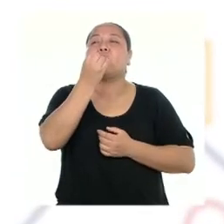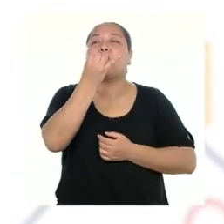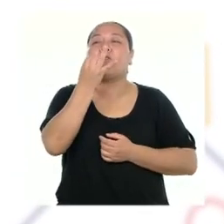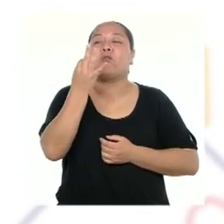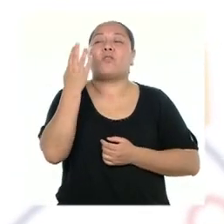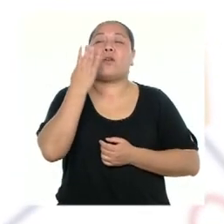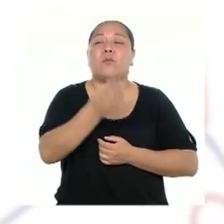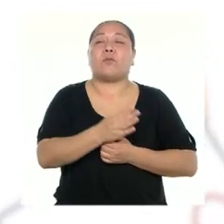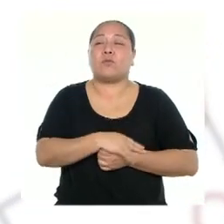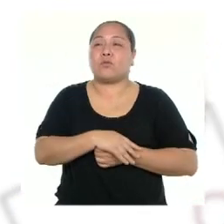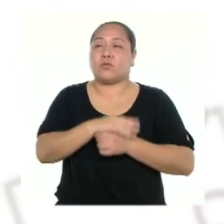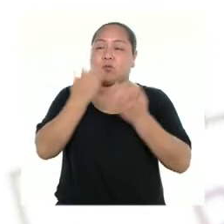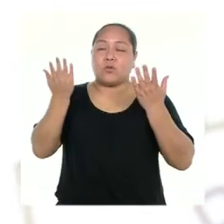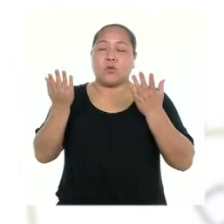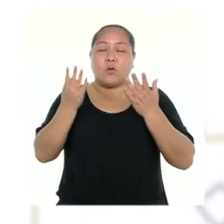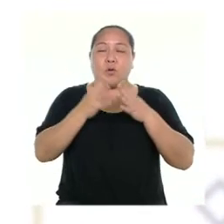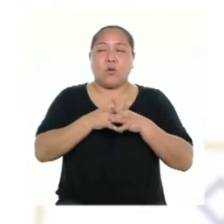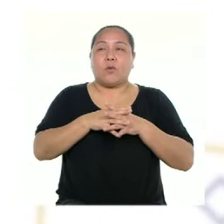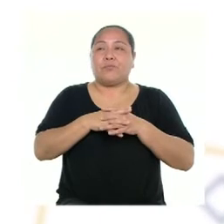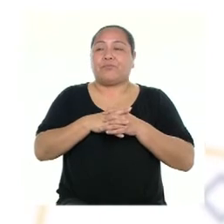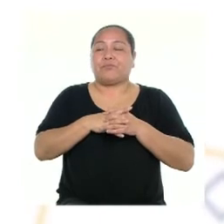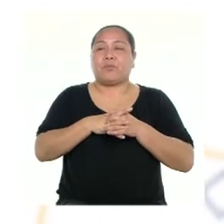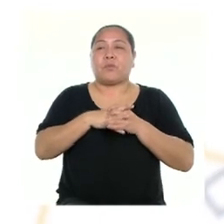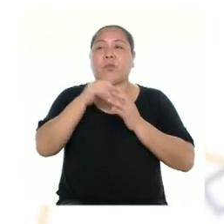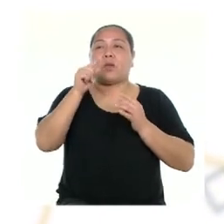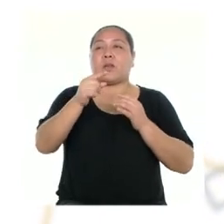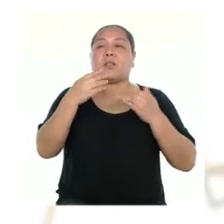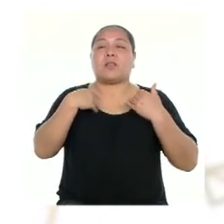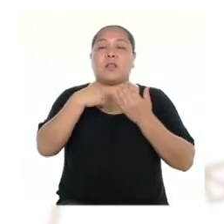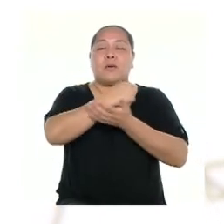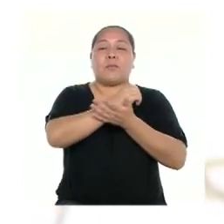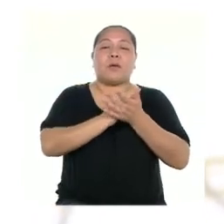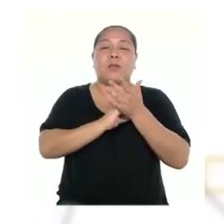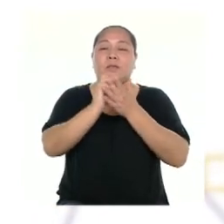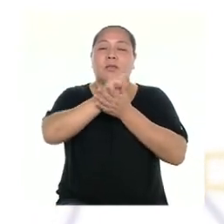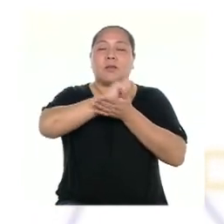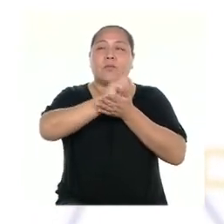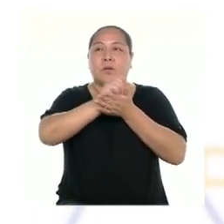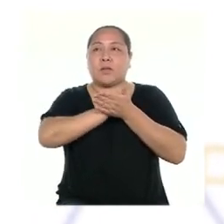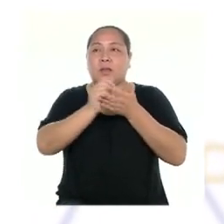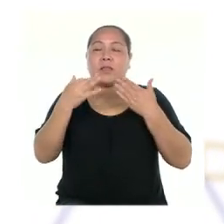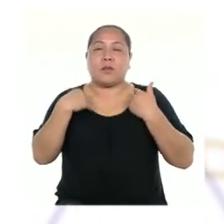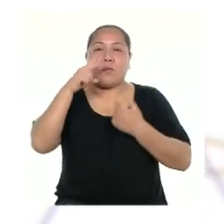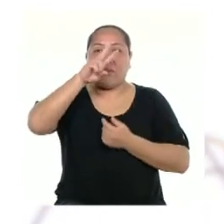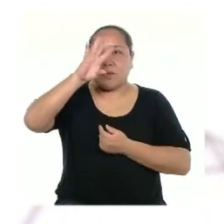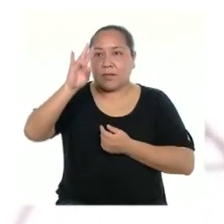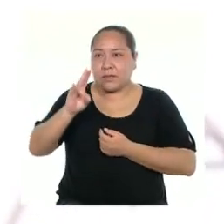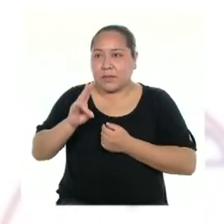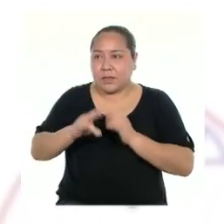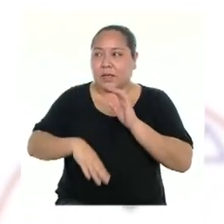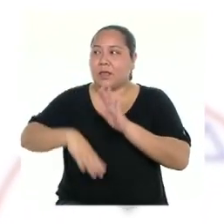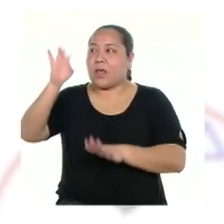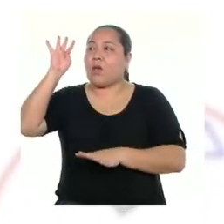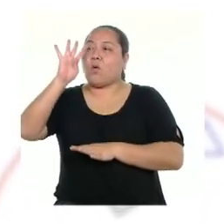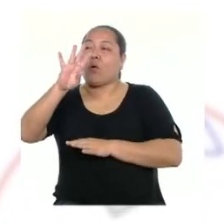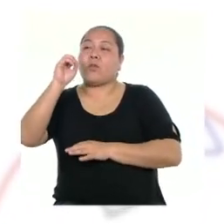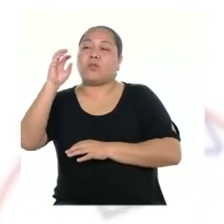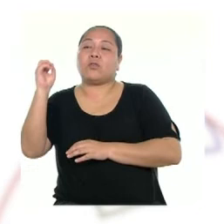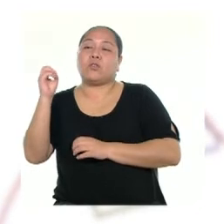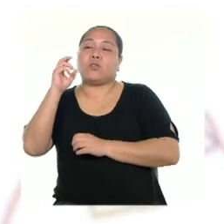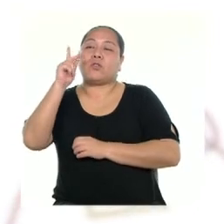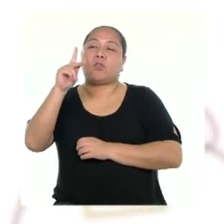los cuadraditos que están dentro de la parte remarcada, tenemos 27 de 400 kilómetros